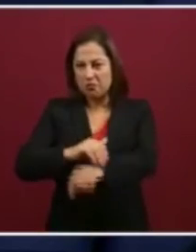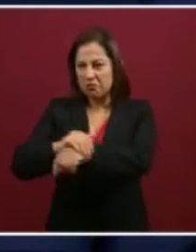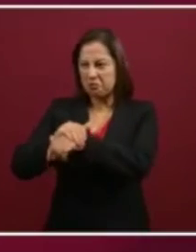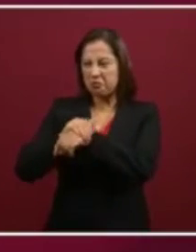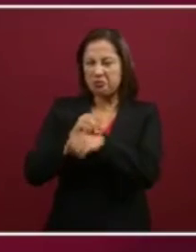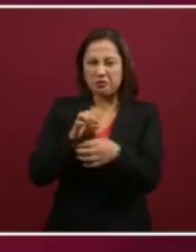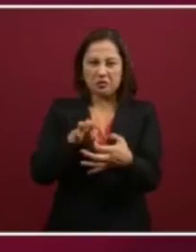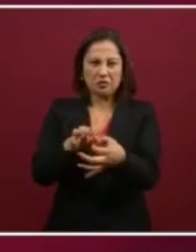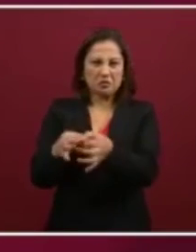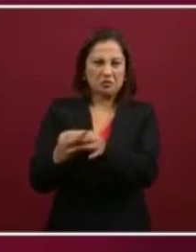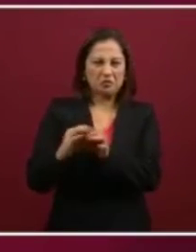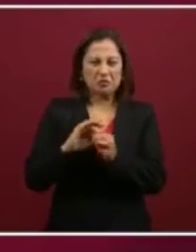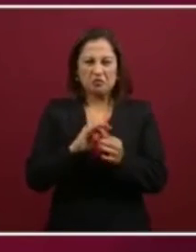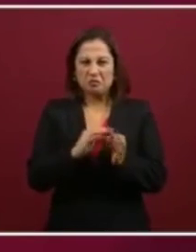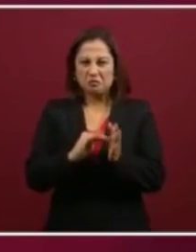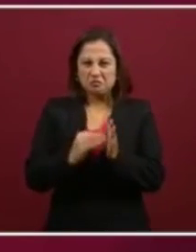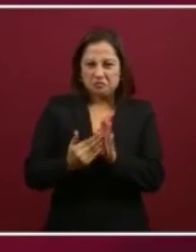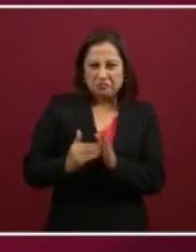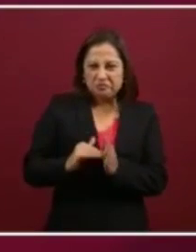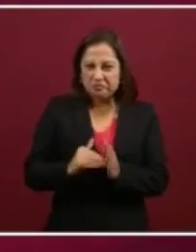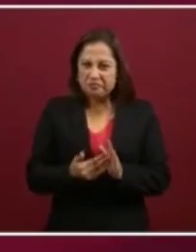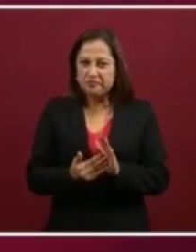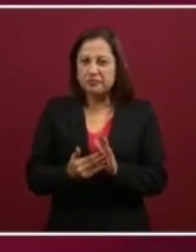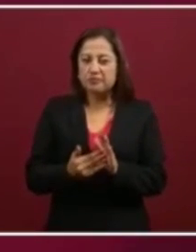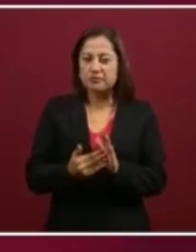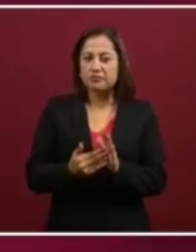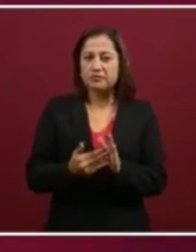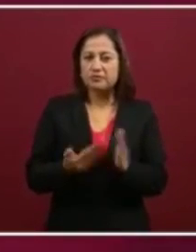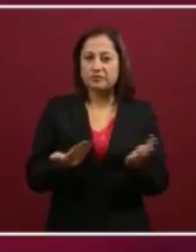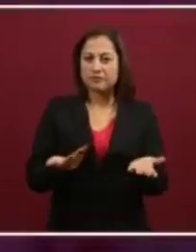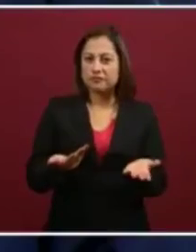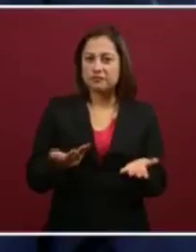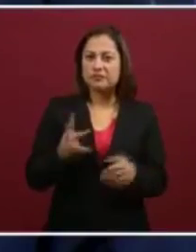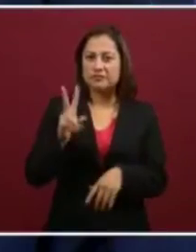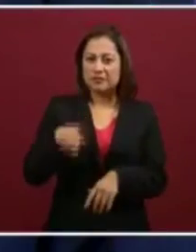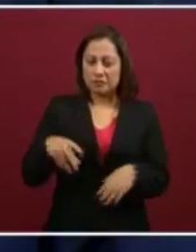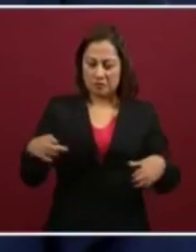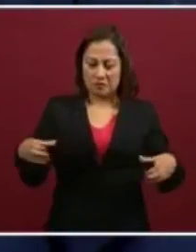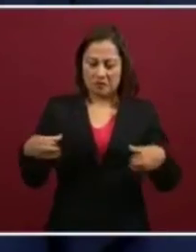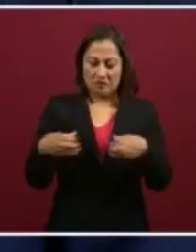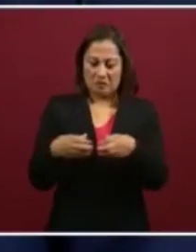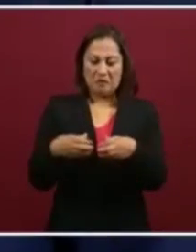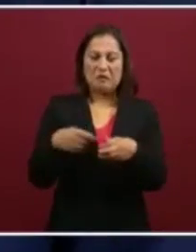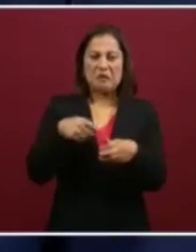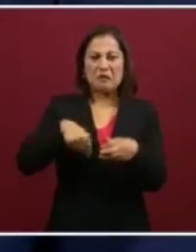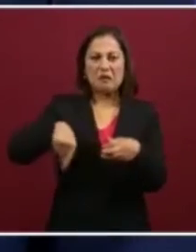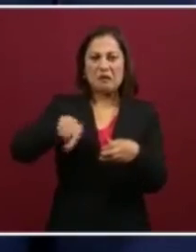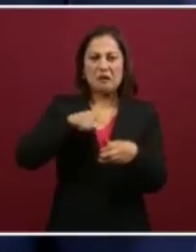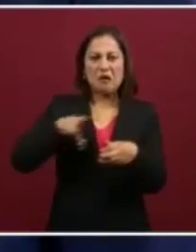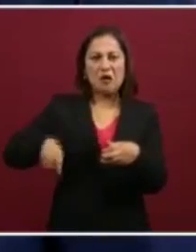faccioso, un gobierno convertido en un comité al servicio